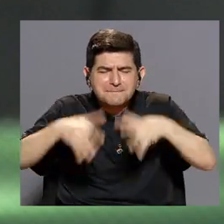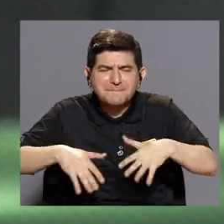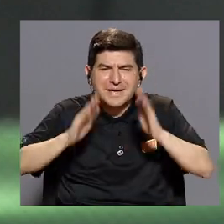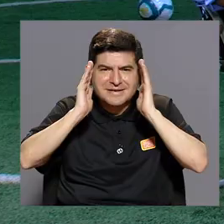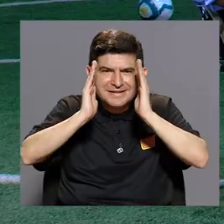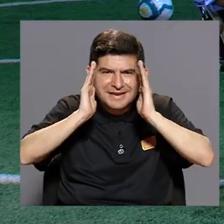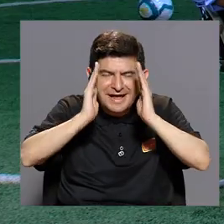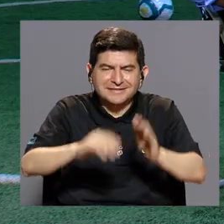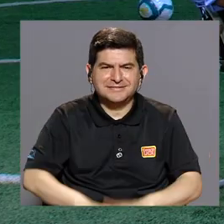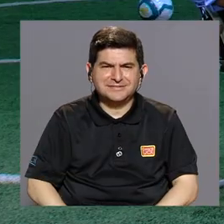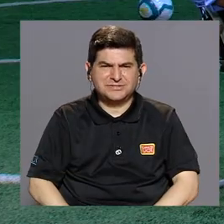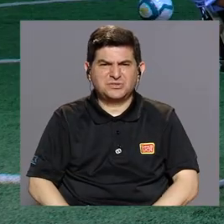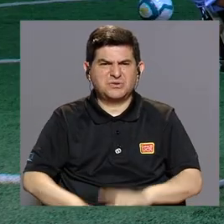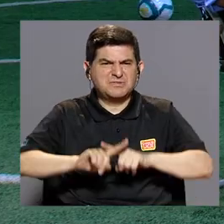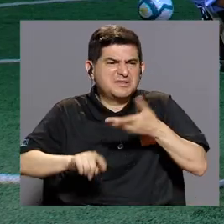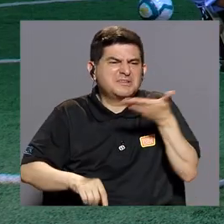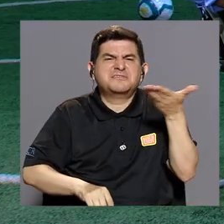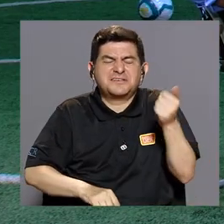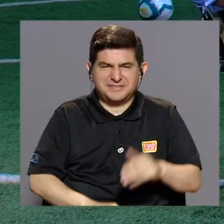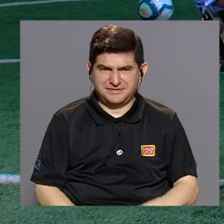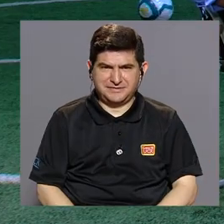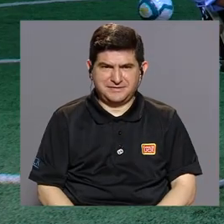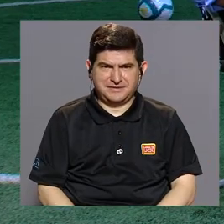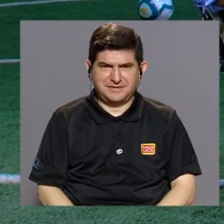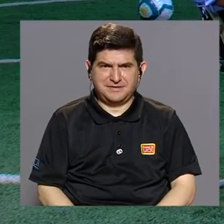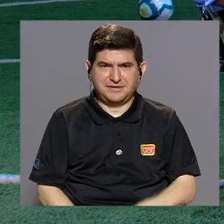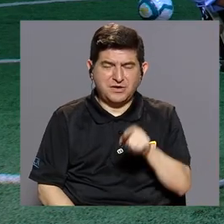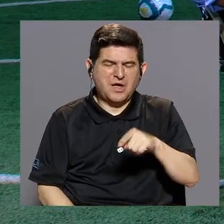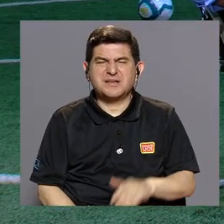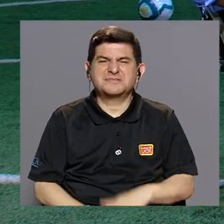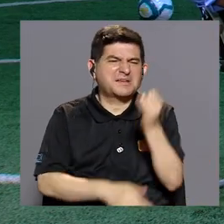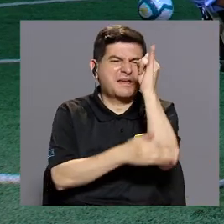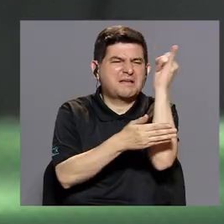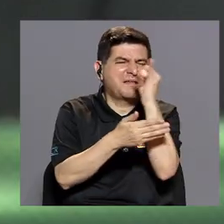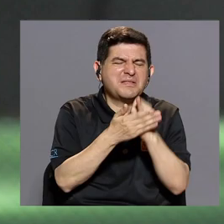sea... ¿Qué diferencia hace? ¿Qué diferencia hace un meme?